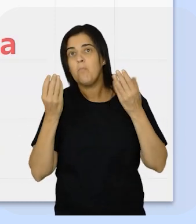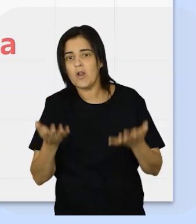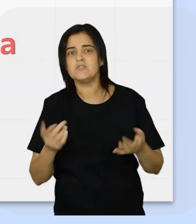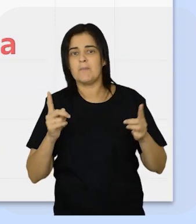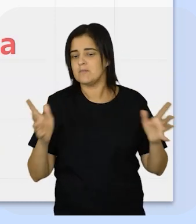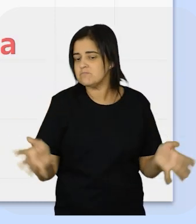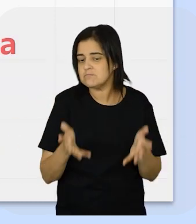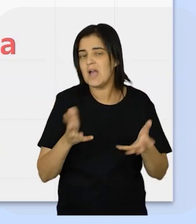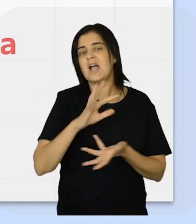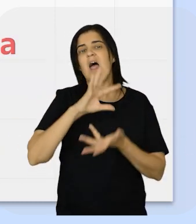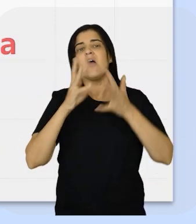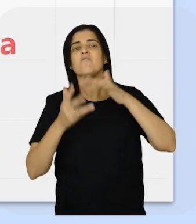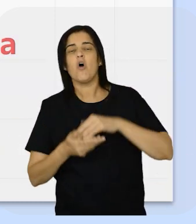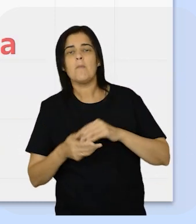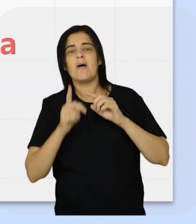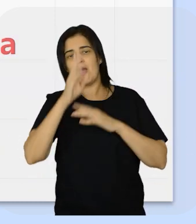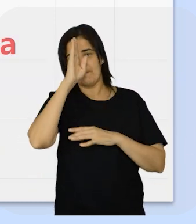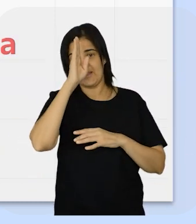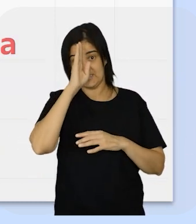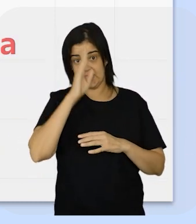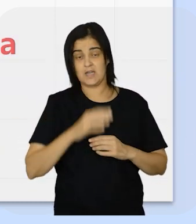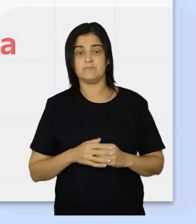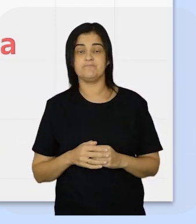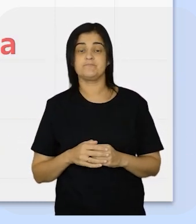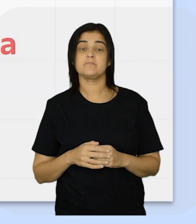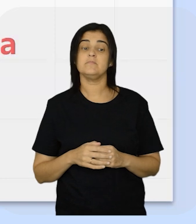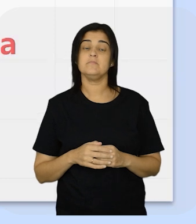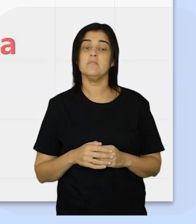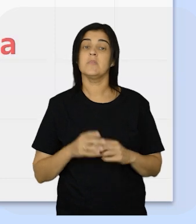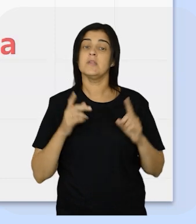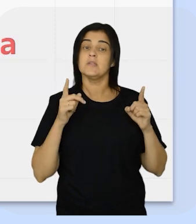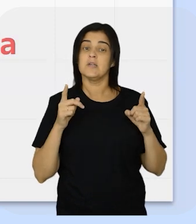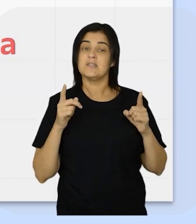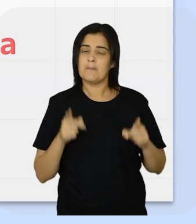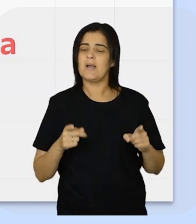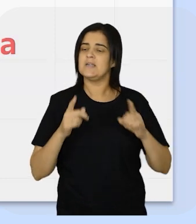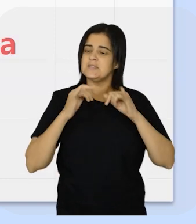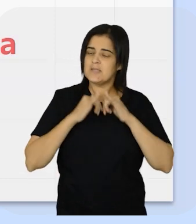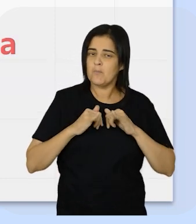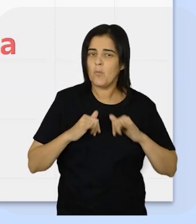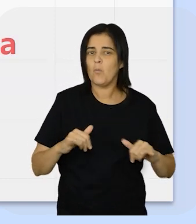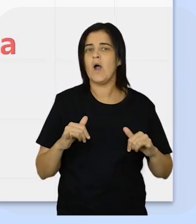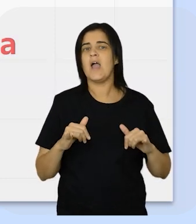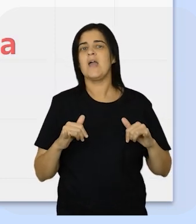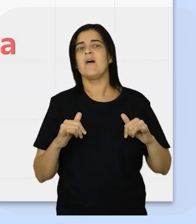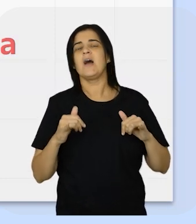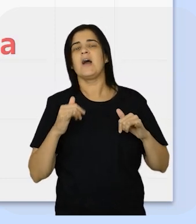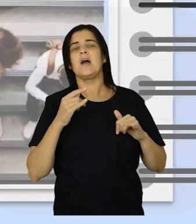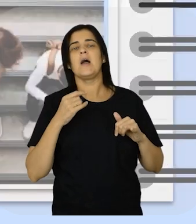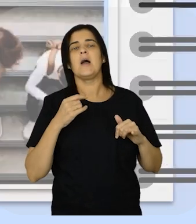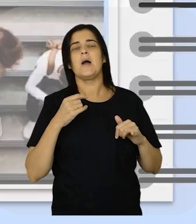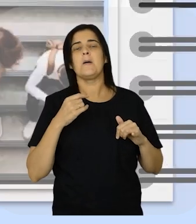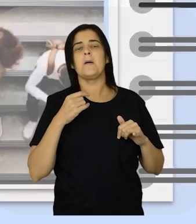promueve esta forma de aprendizaje en donde también se promueven las VICs, lo que se llaman las